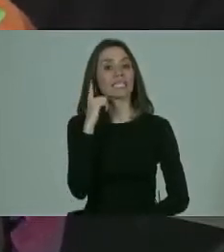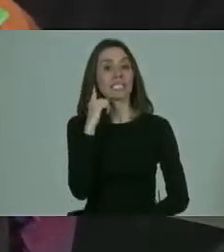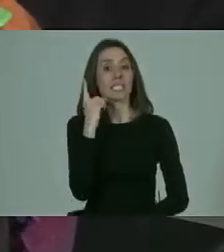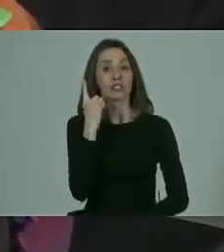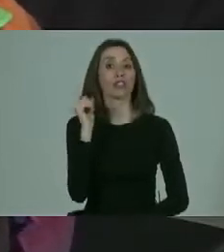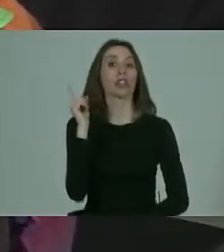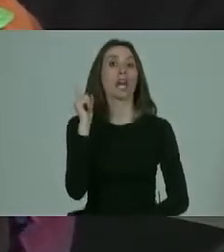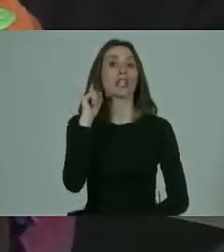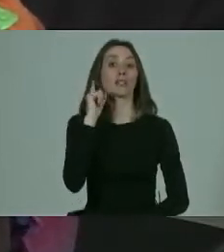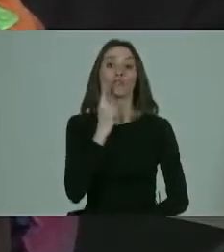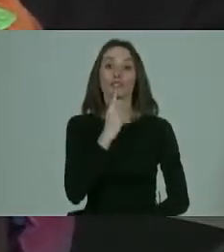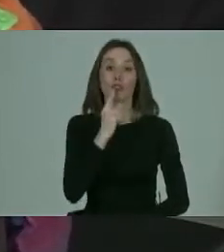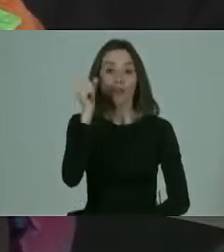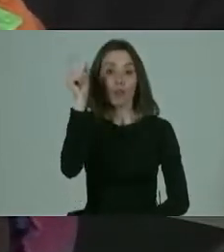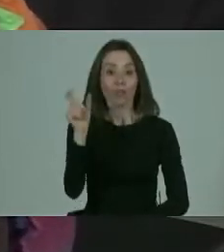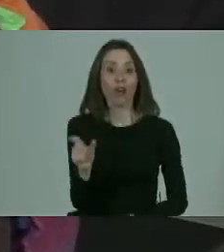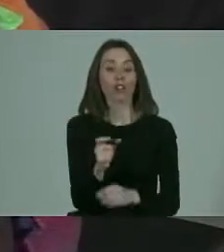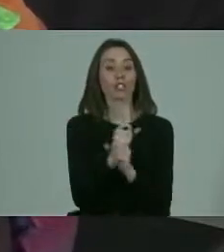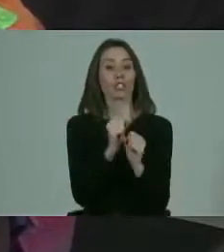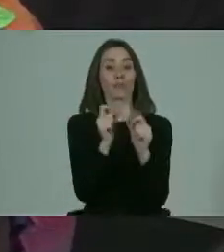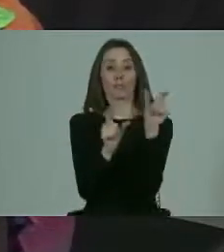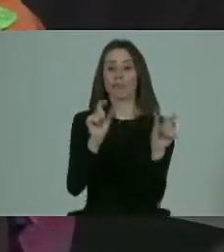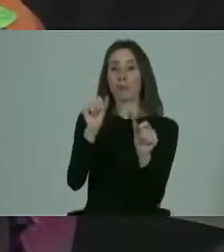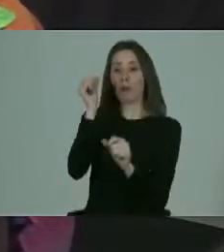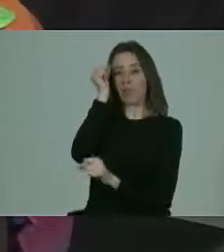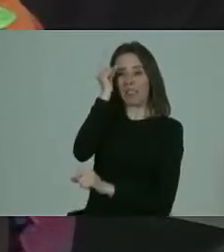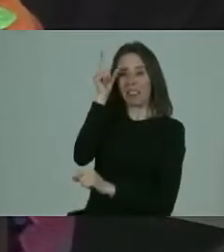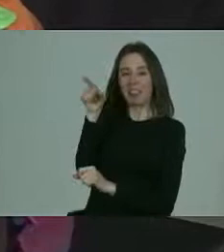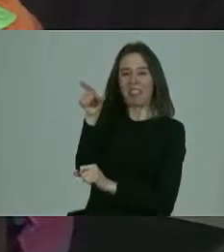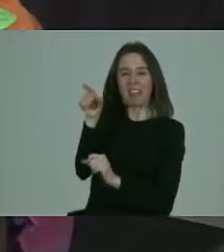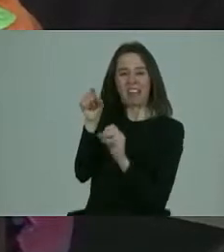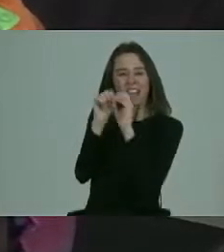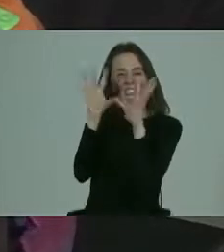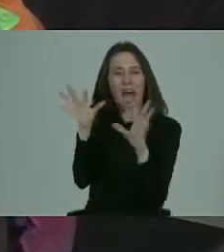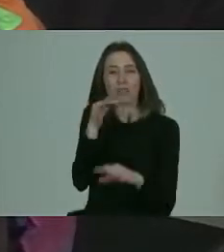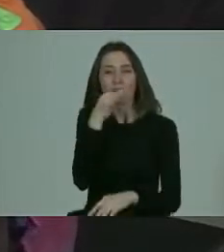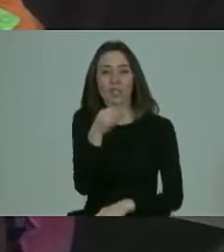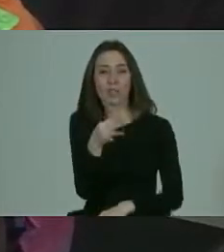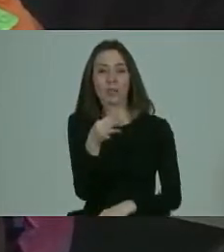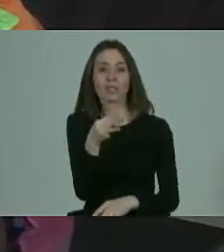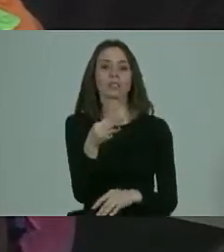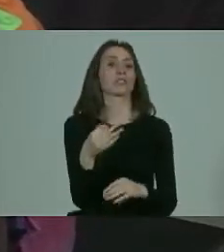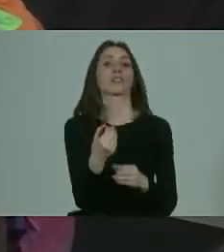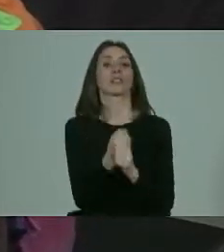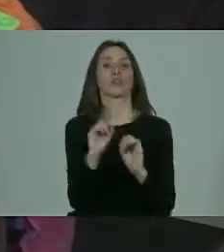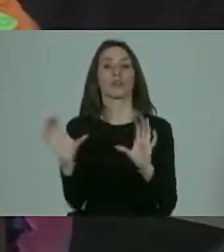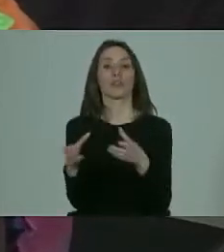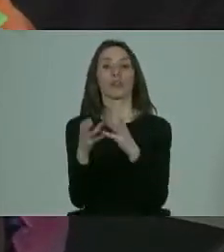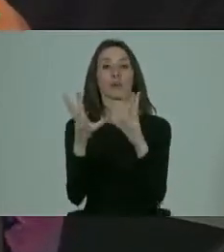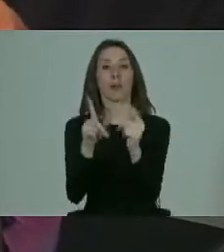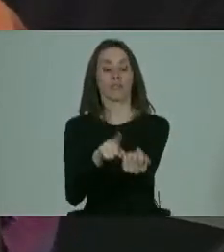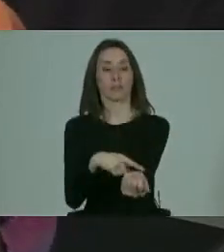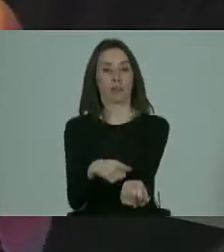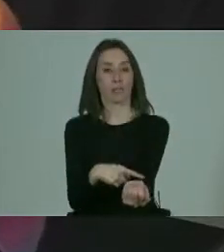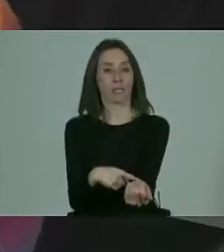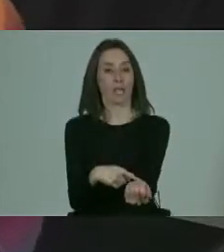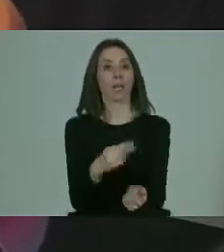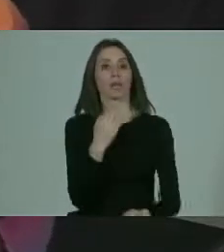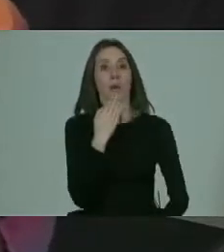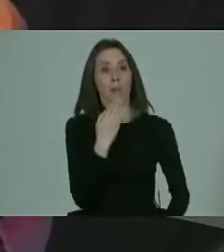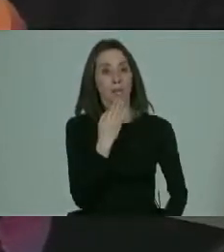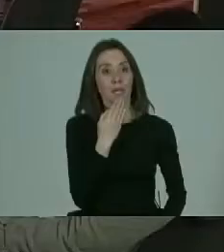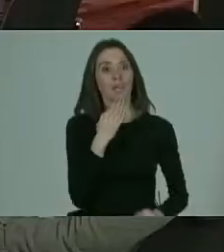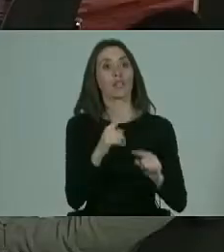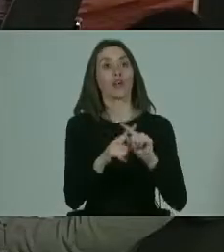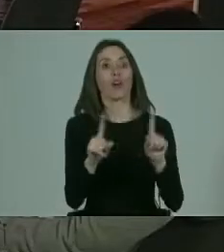los sordos que si no se pueden dar a entender claramente efectivamente no podrían y de formar familias ahora también podemos